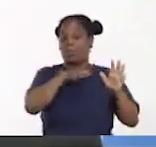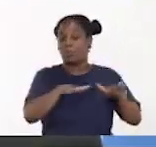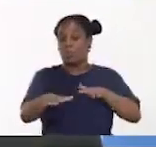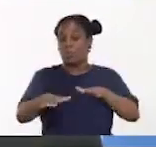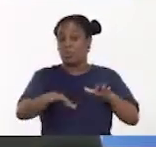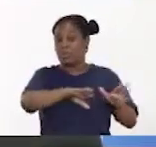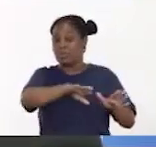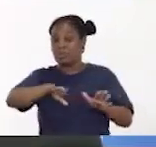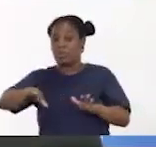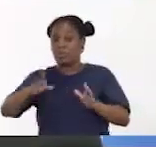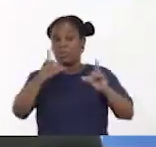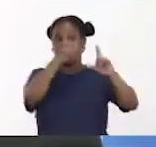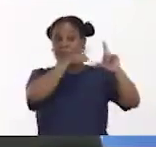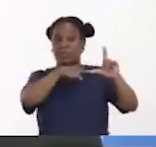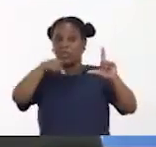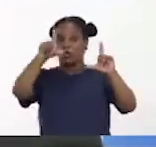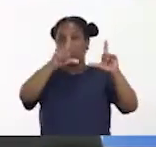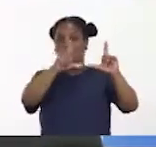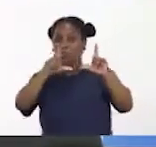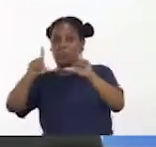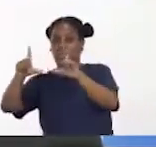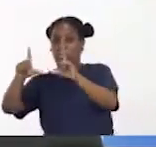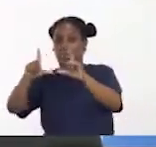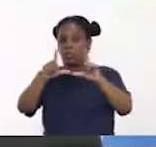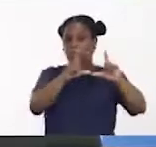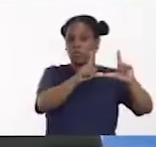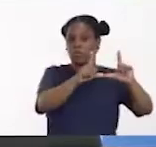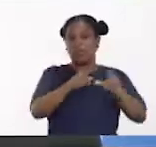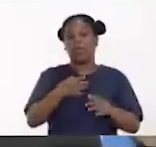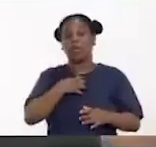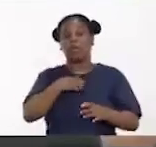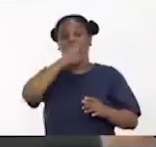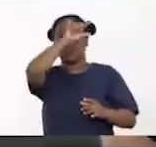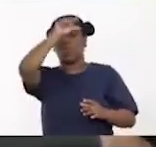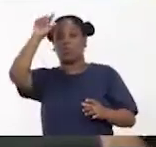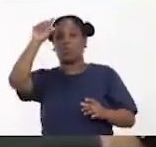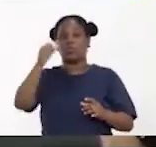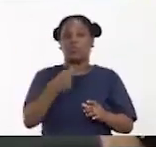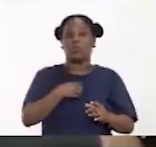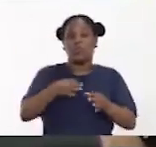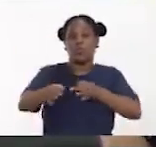desplace o al revés, conocida la función desplazada, escribir su ecuación.